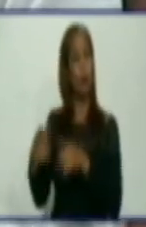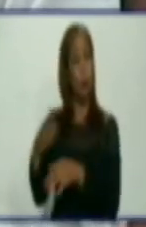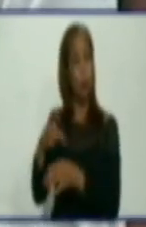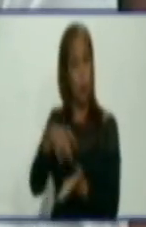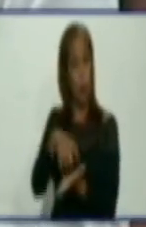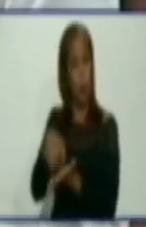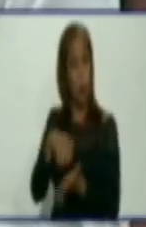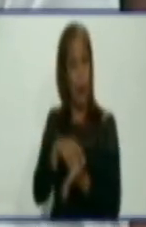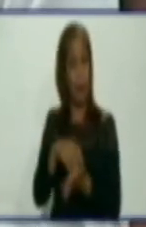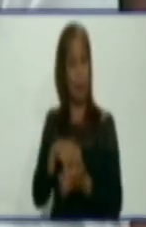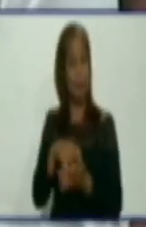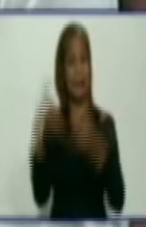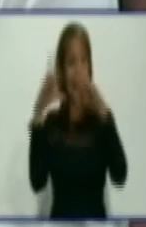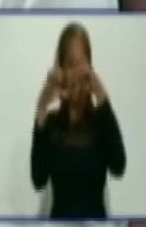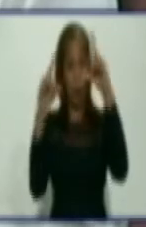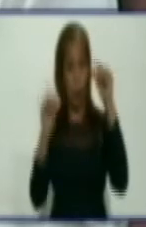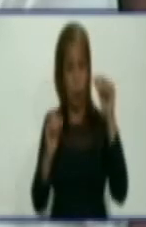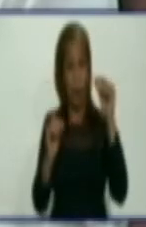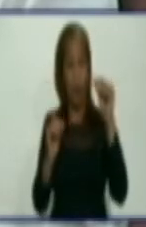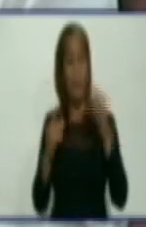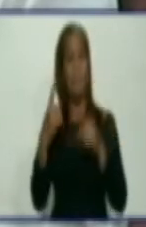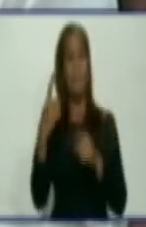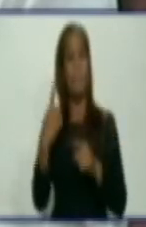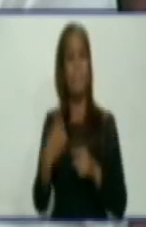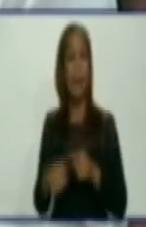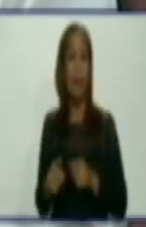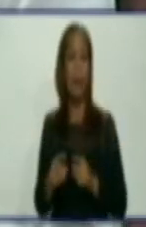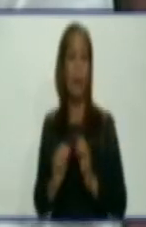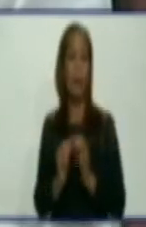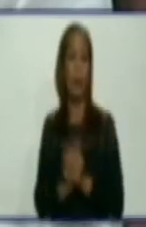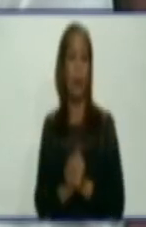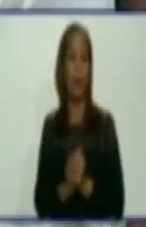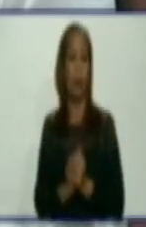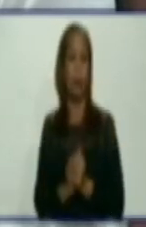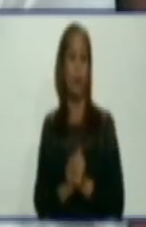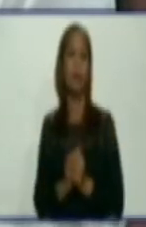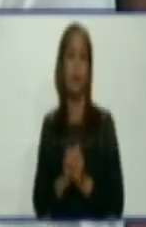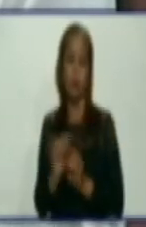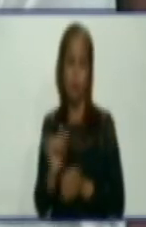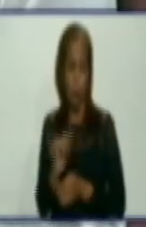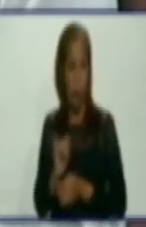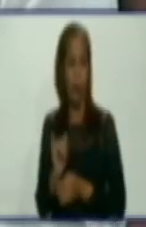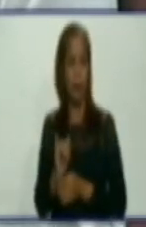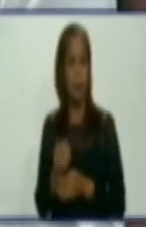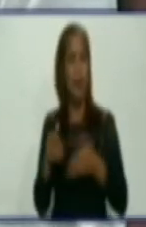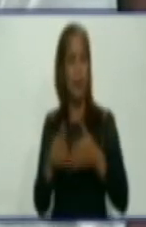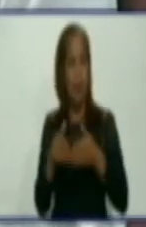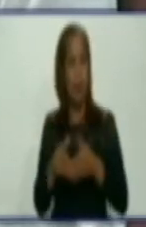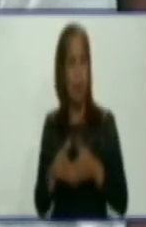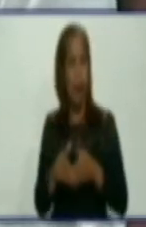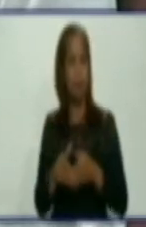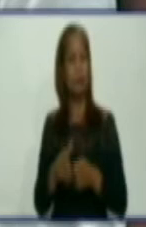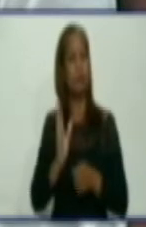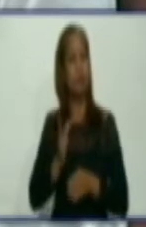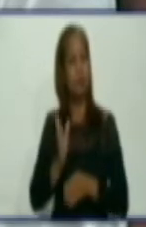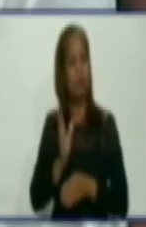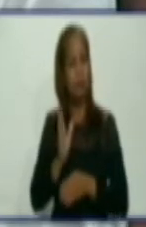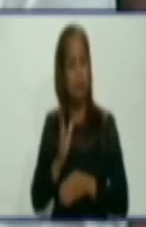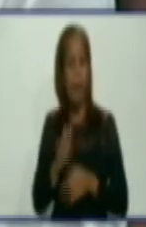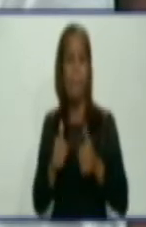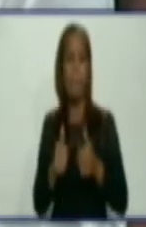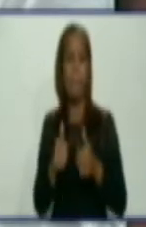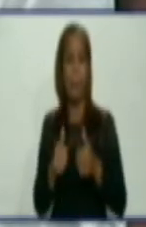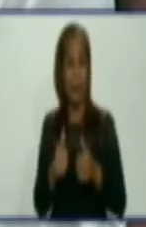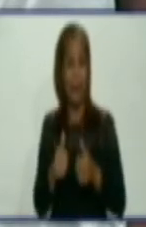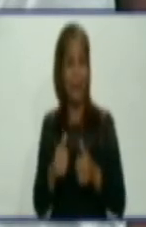para enfrentar esta enfermedad, pero cogió el paso de manera rápida y yo quiero reafirmar